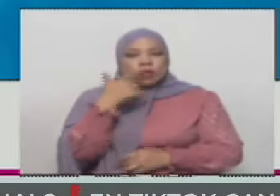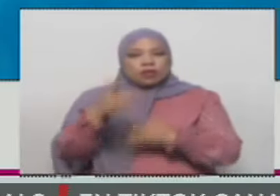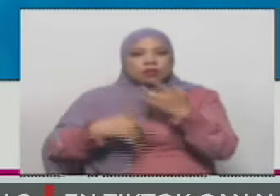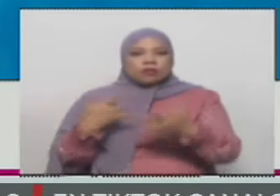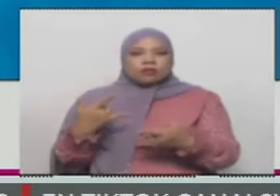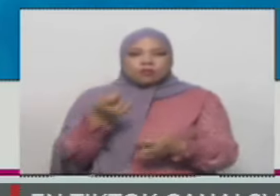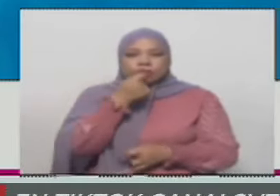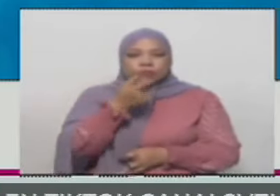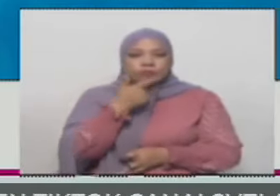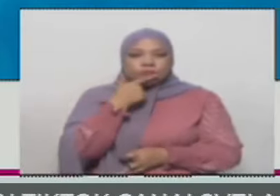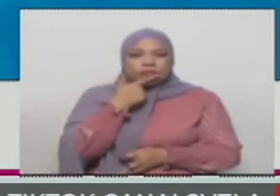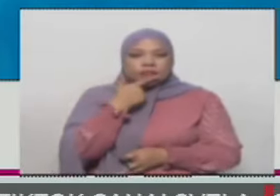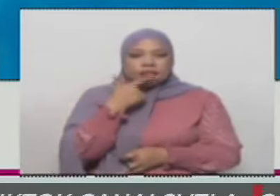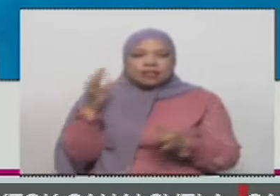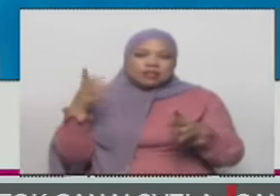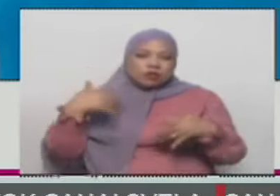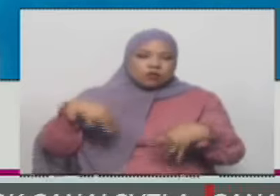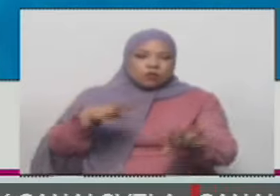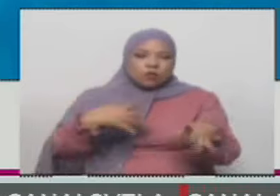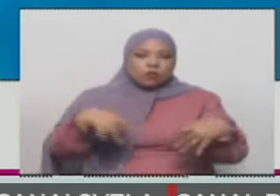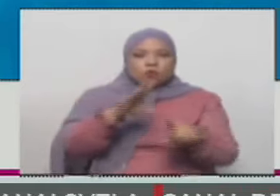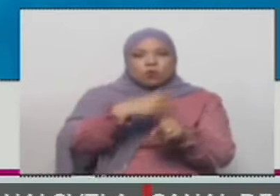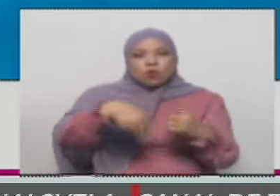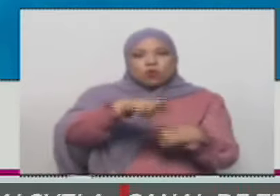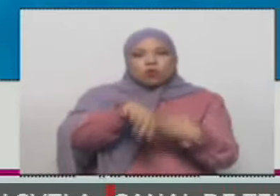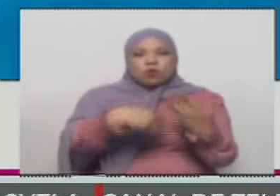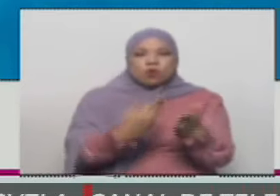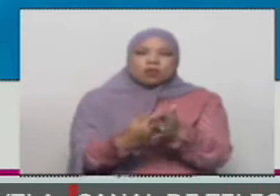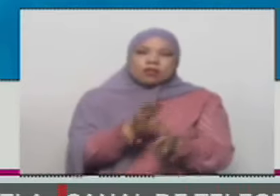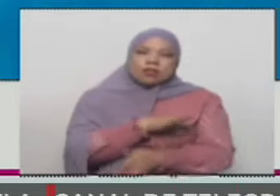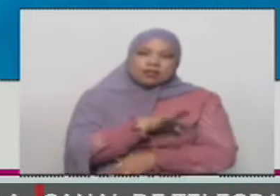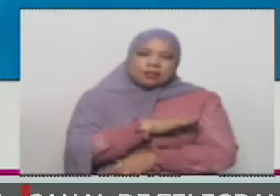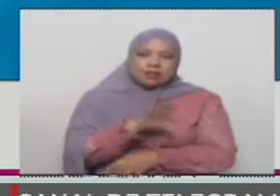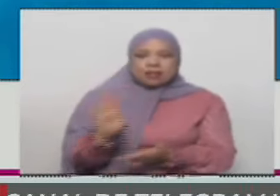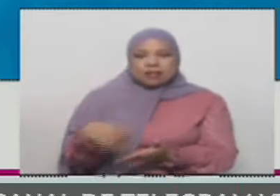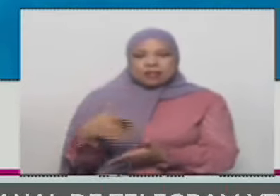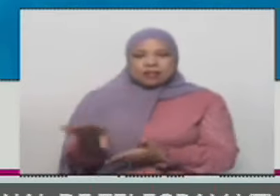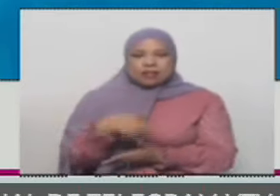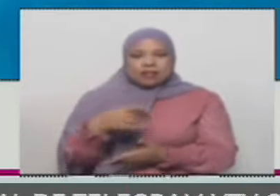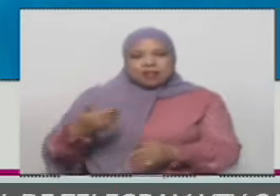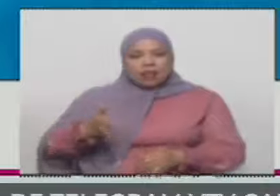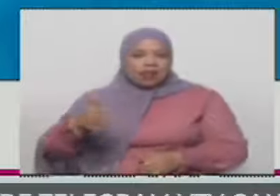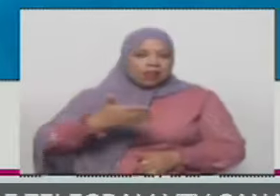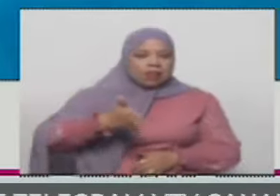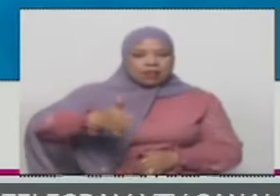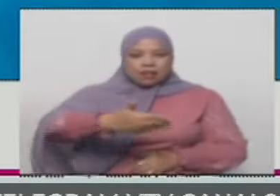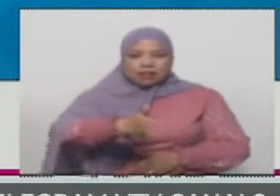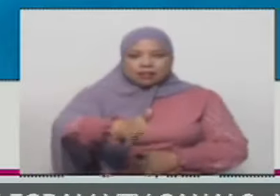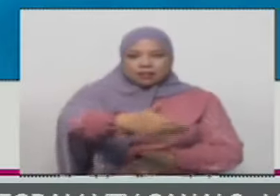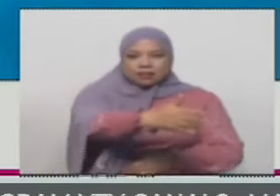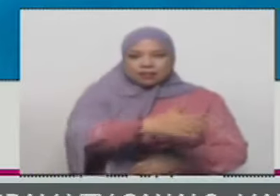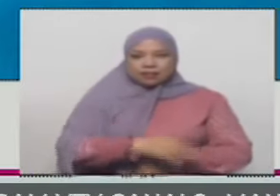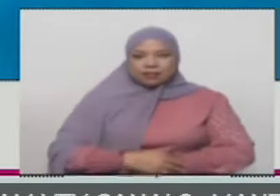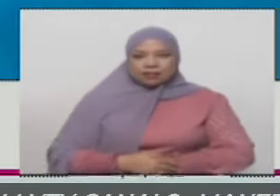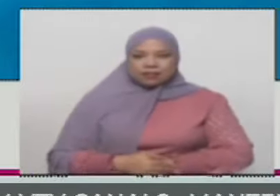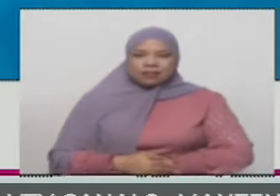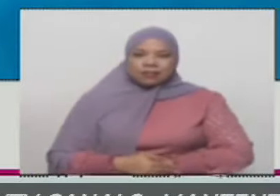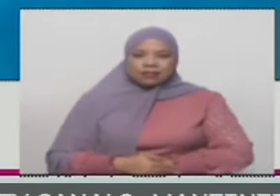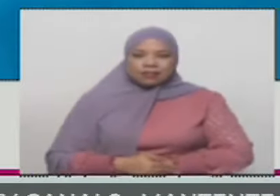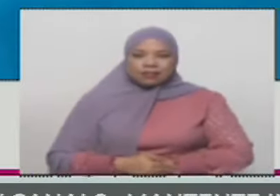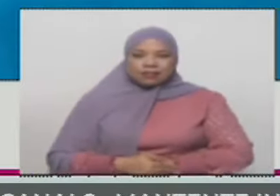ensamble tan bella con su baile y su canto, El Tiburón. ¡Adelante!